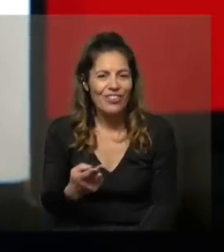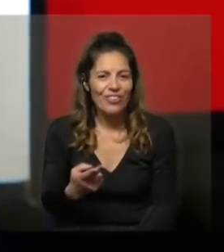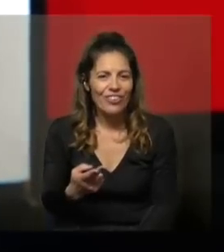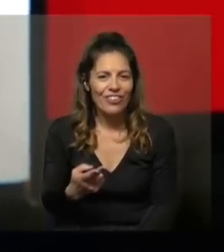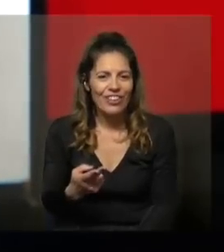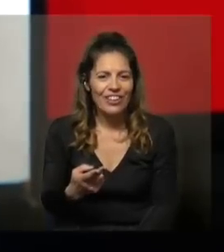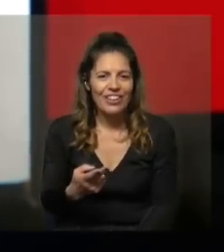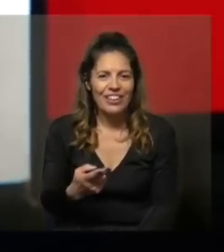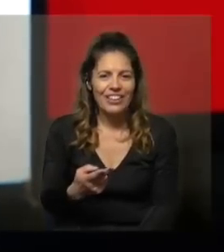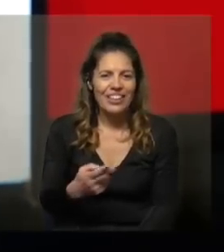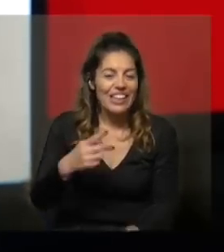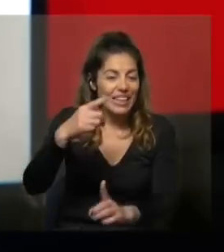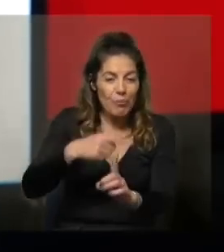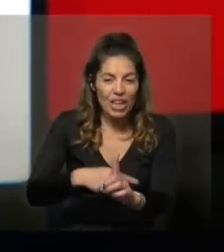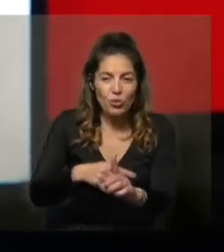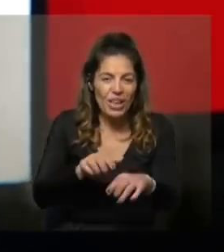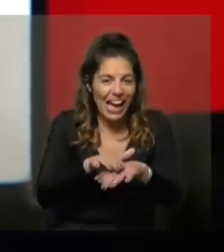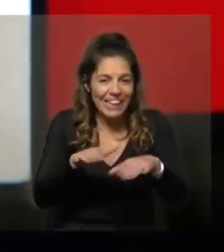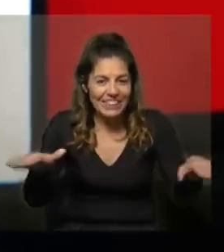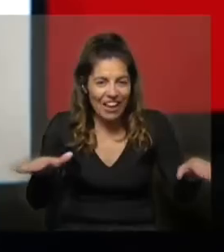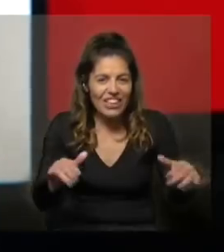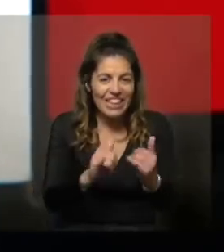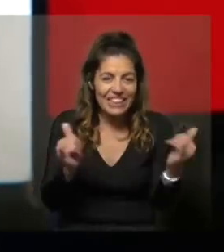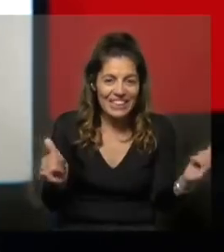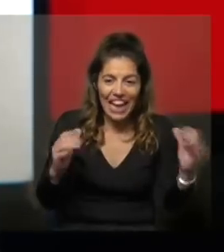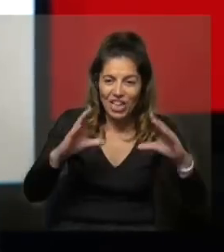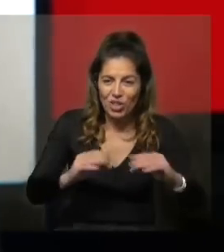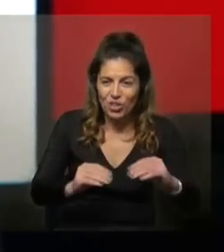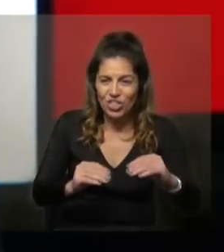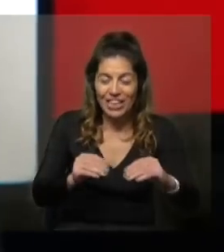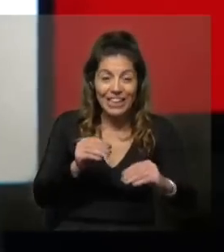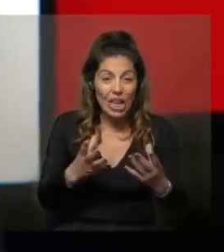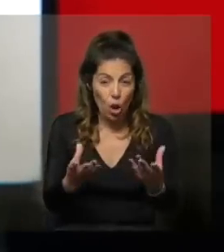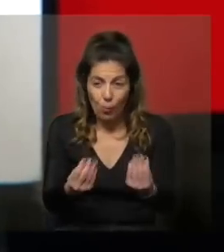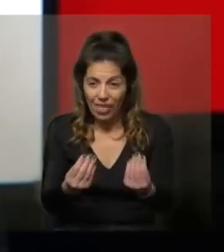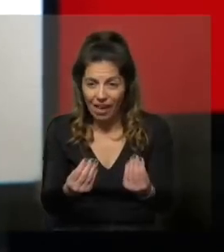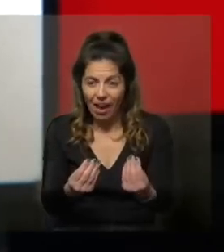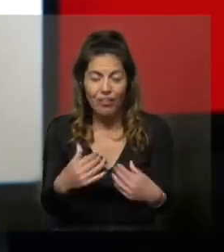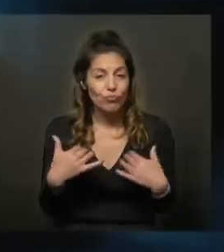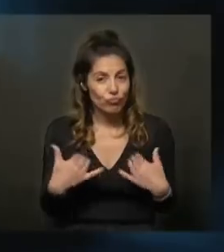estable día y noche Y esa temperatura y la humedad